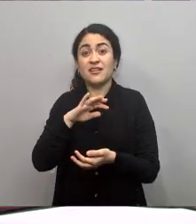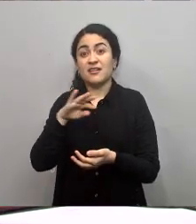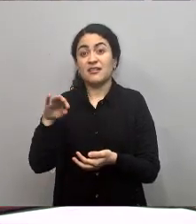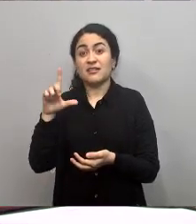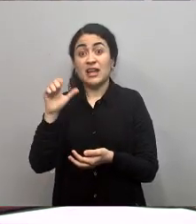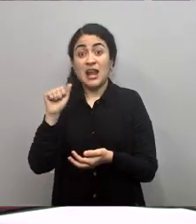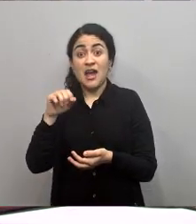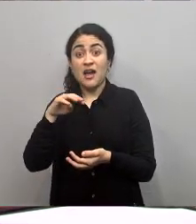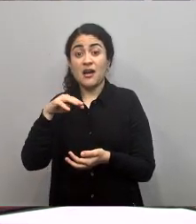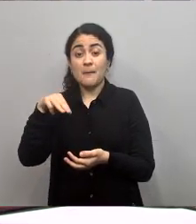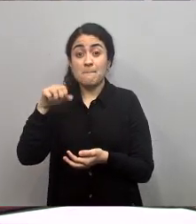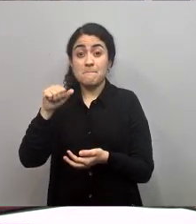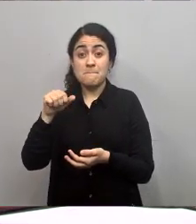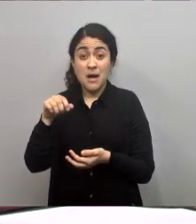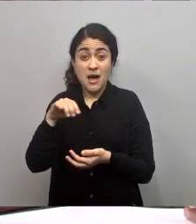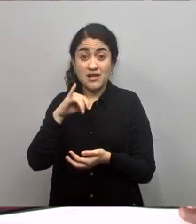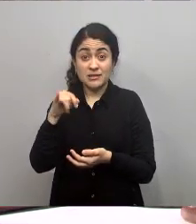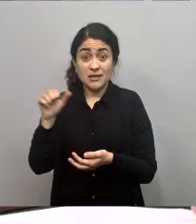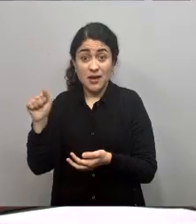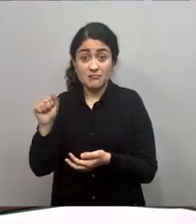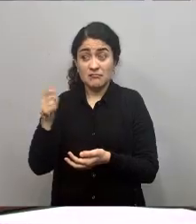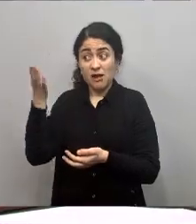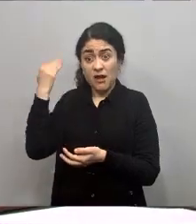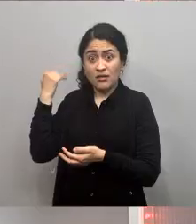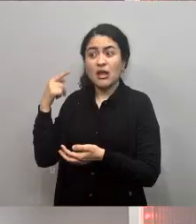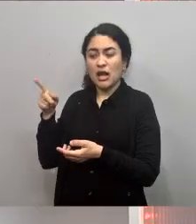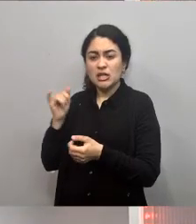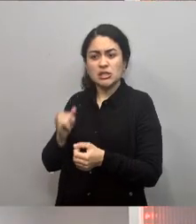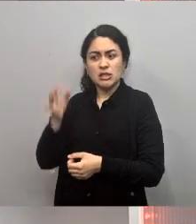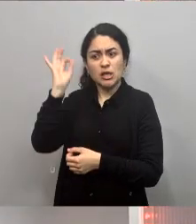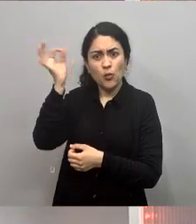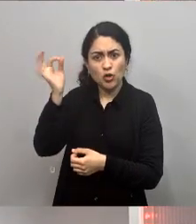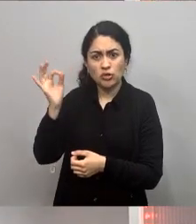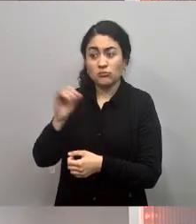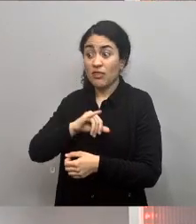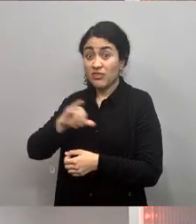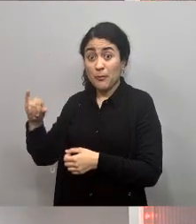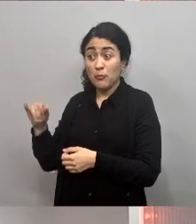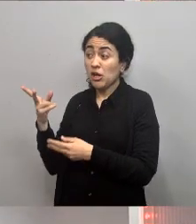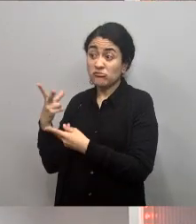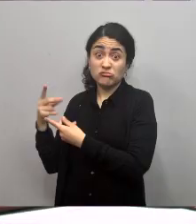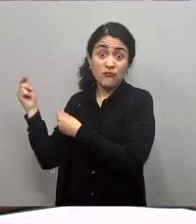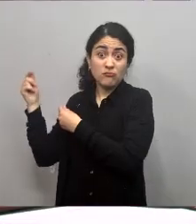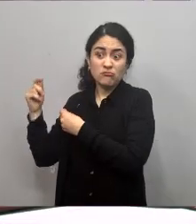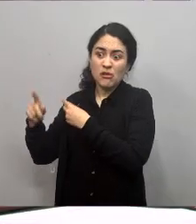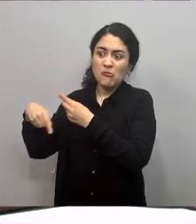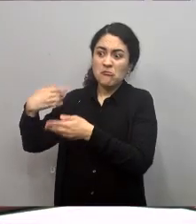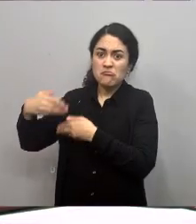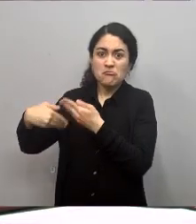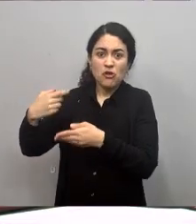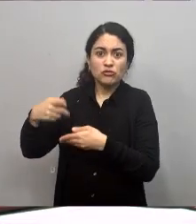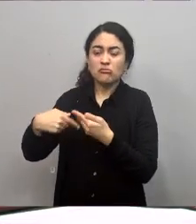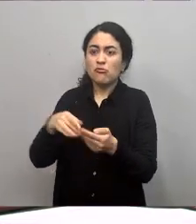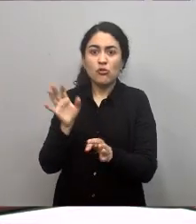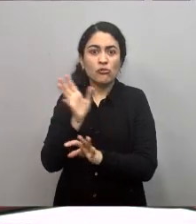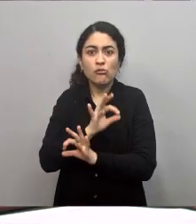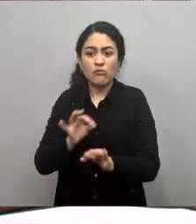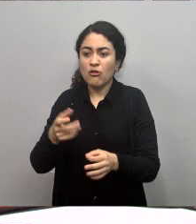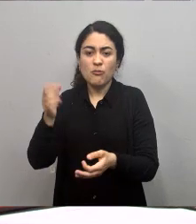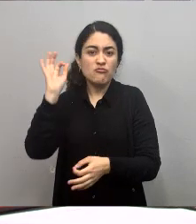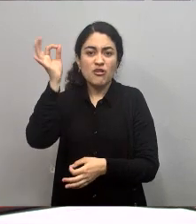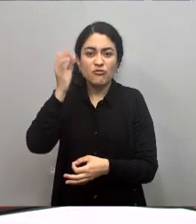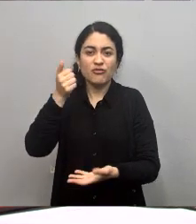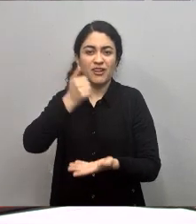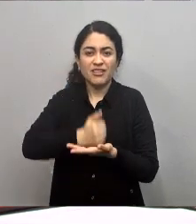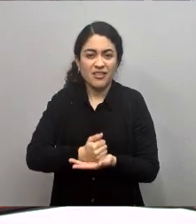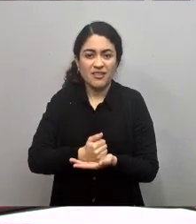nunca se hizo absolutamente nada. Y pasaron varios intendentes. Pasaron varios intendentes y no se hizo ningún tipo de trabajo conjunto con el Consejo